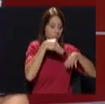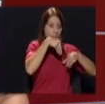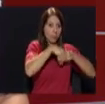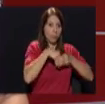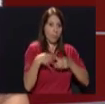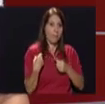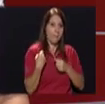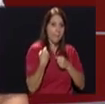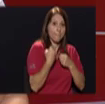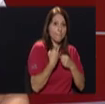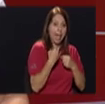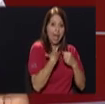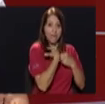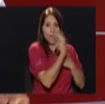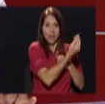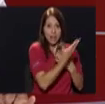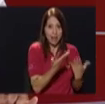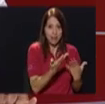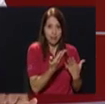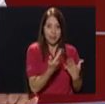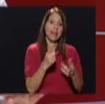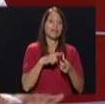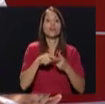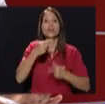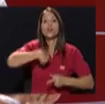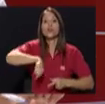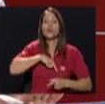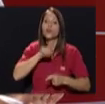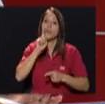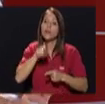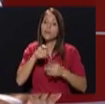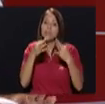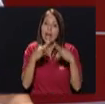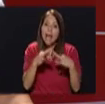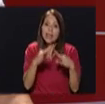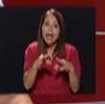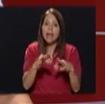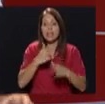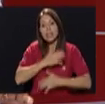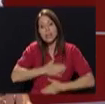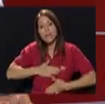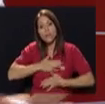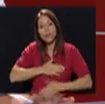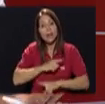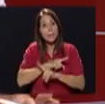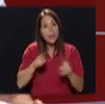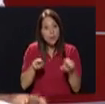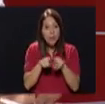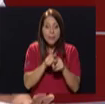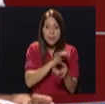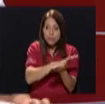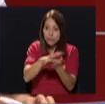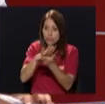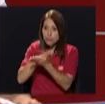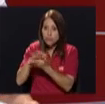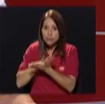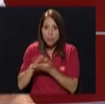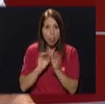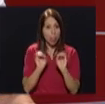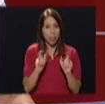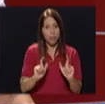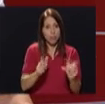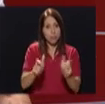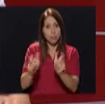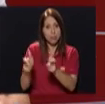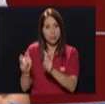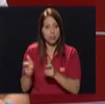para tratar de dejar más limpio el área que disfrutemos, está bien, disfrutamos el área, pero tratemos de reducir el impacto